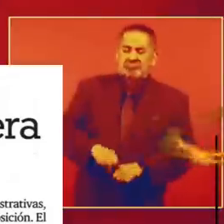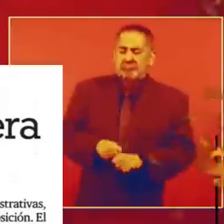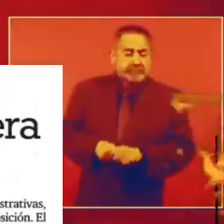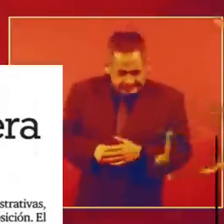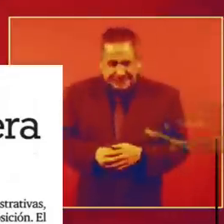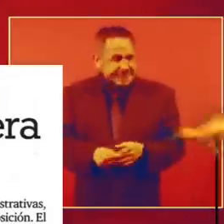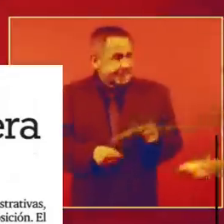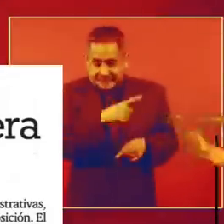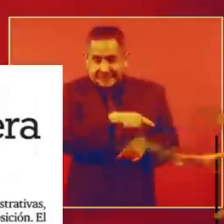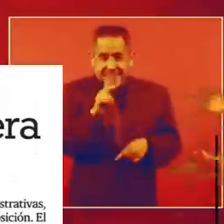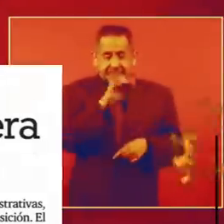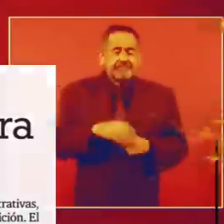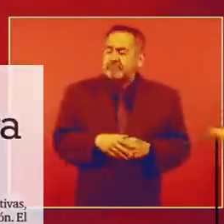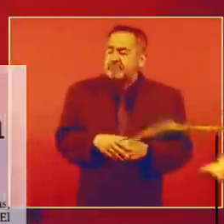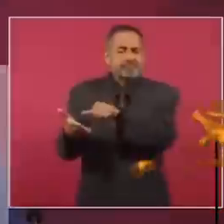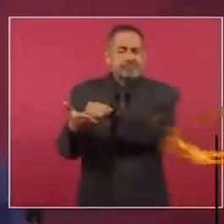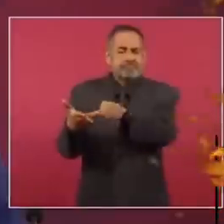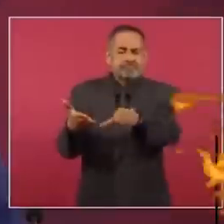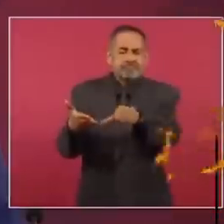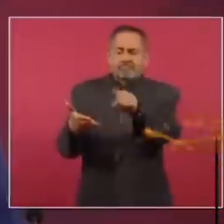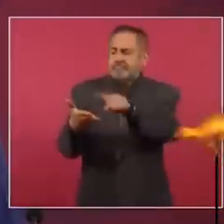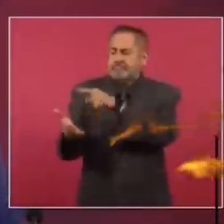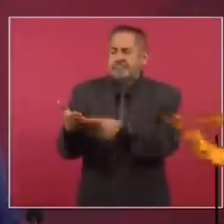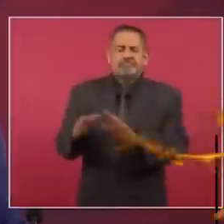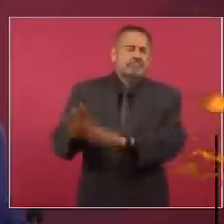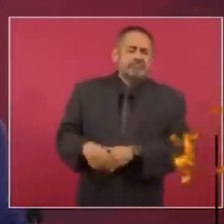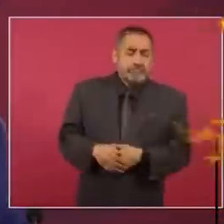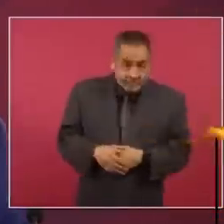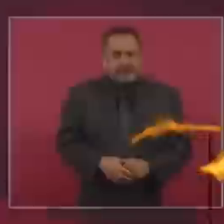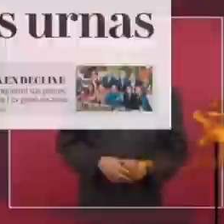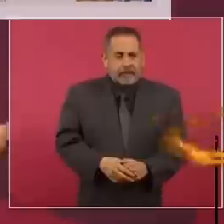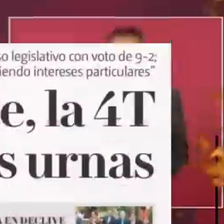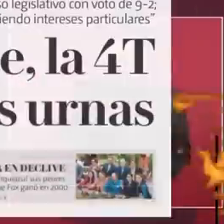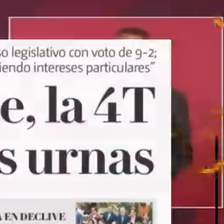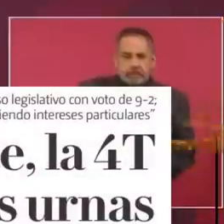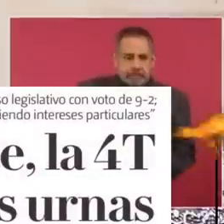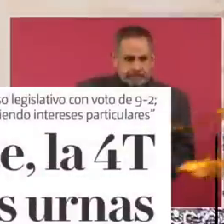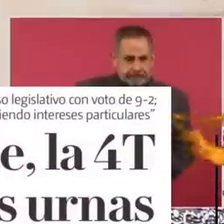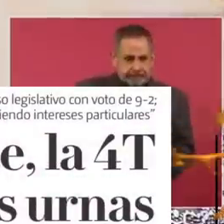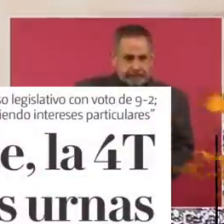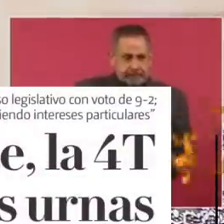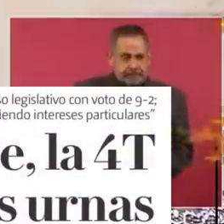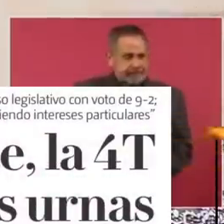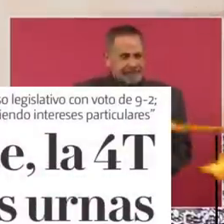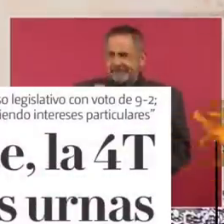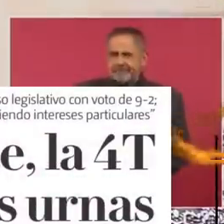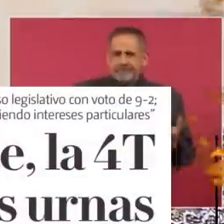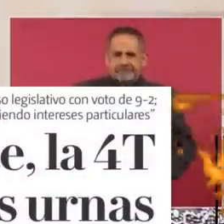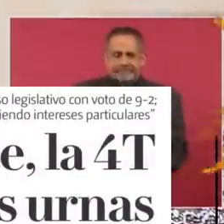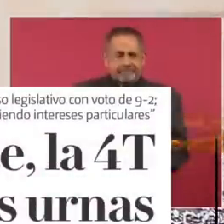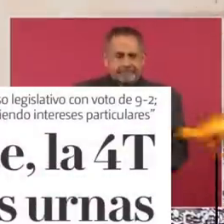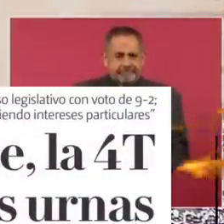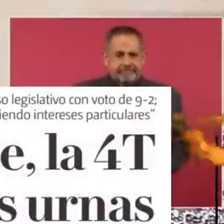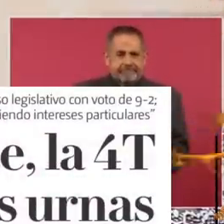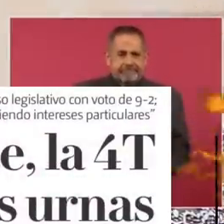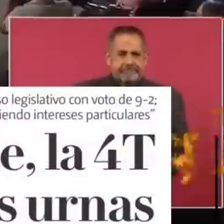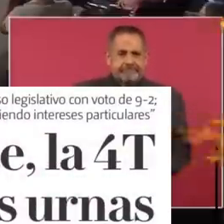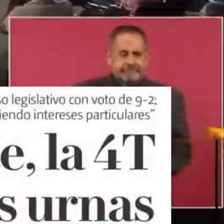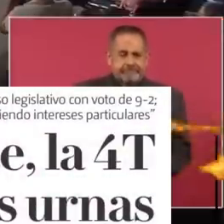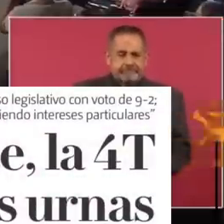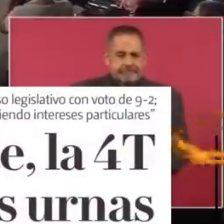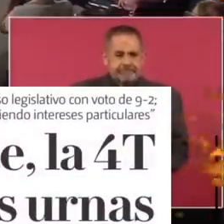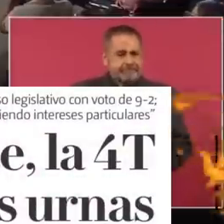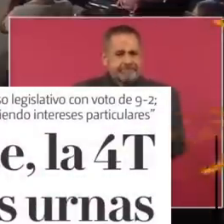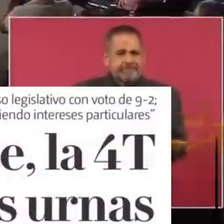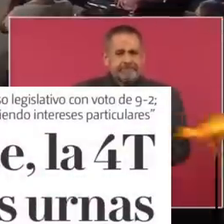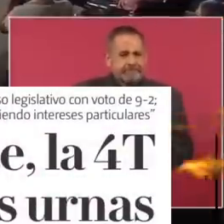se atreven a cancelar la ley los ministros de la Corte. Entonces, ¿qué es lo que